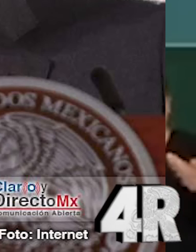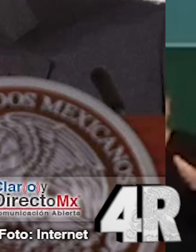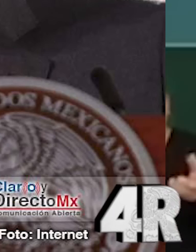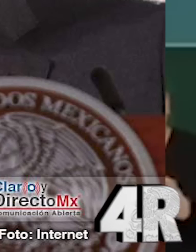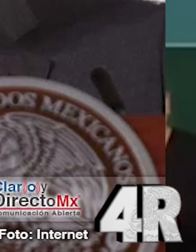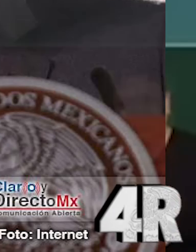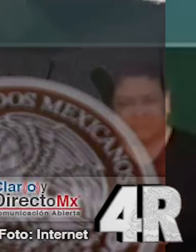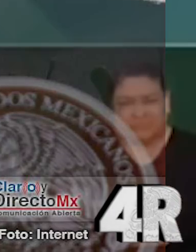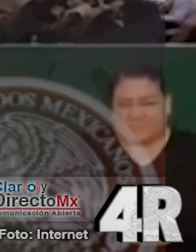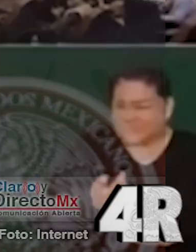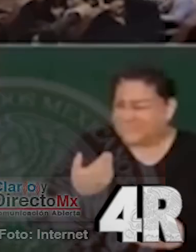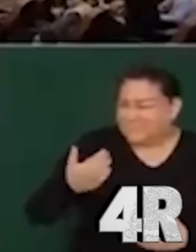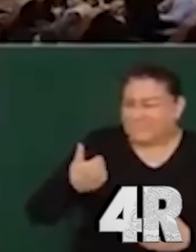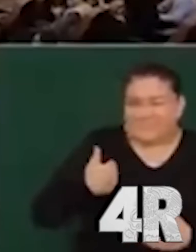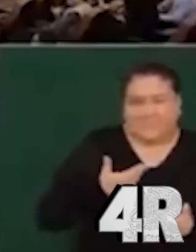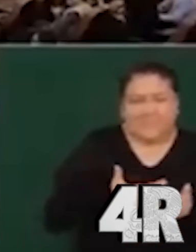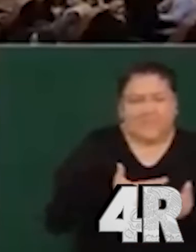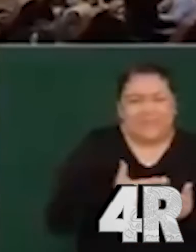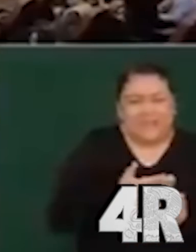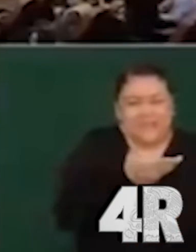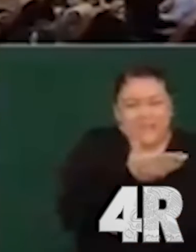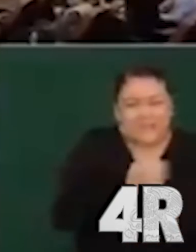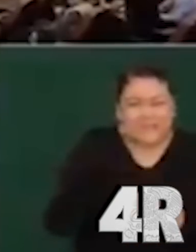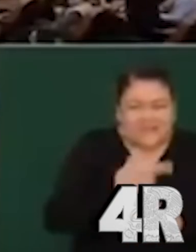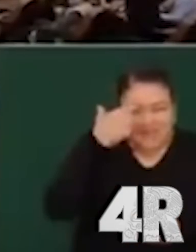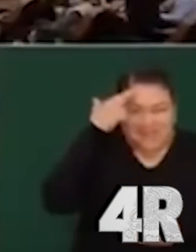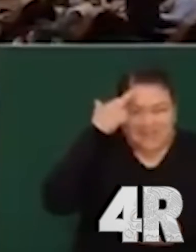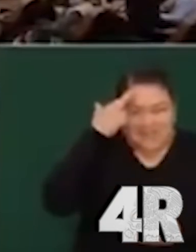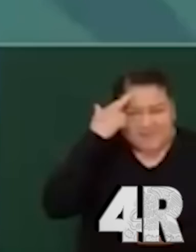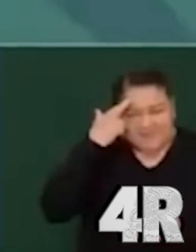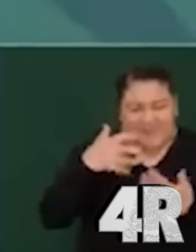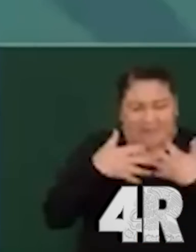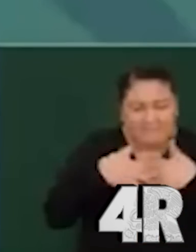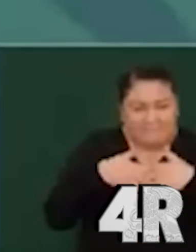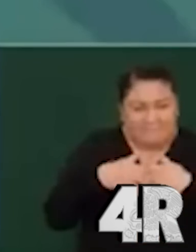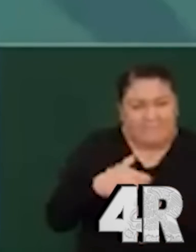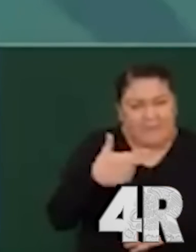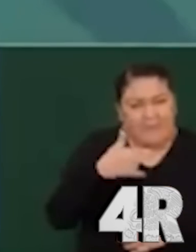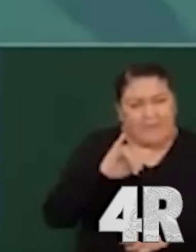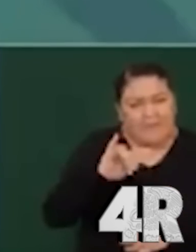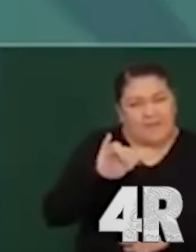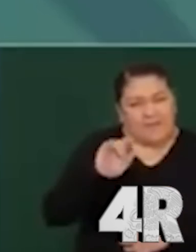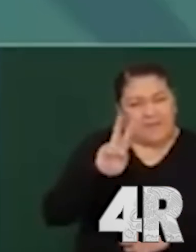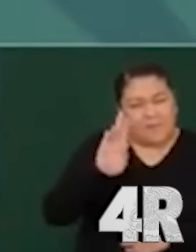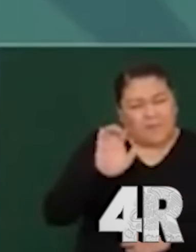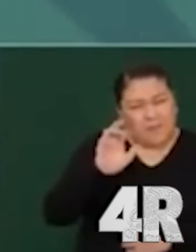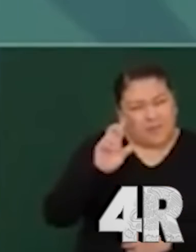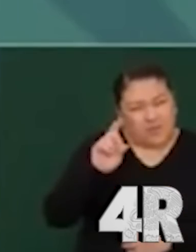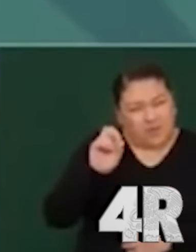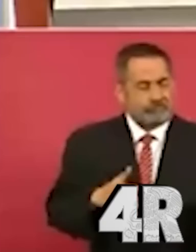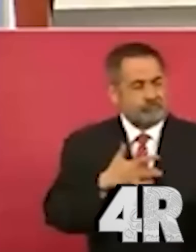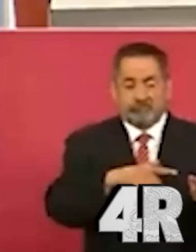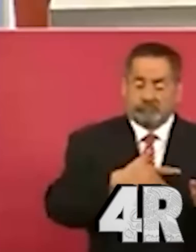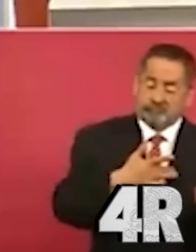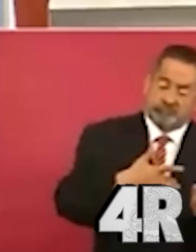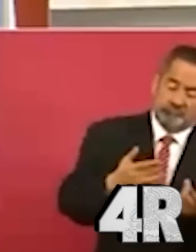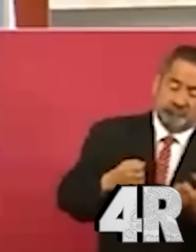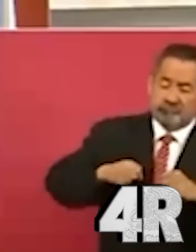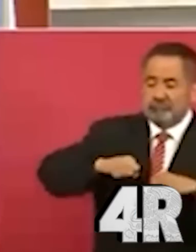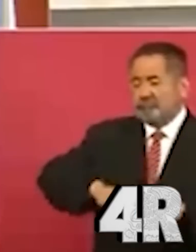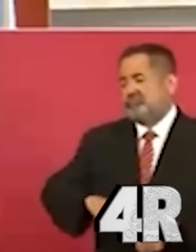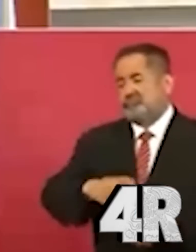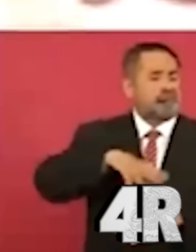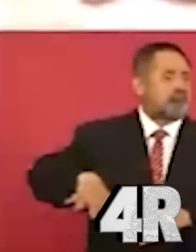durísimo a la empresa española y de tajo estarían marcando la salida de esta empresa de nuestro país. Desde el día de ayer